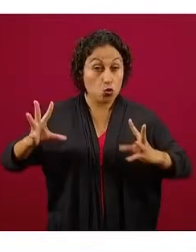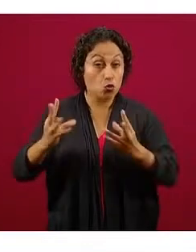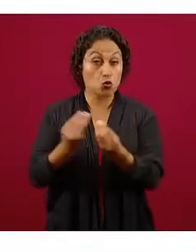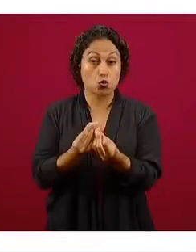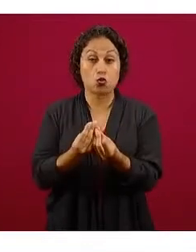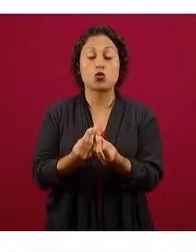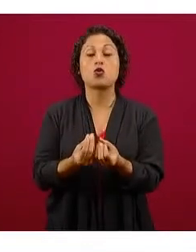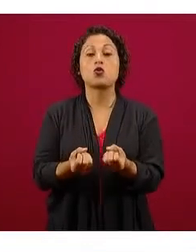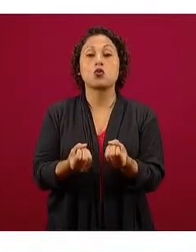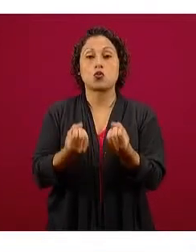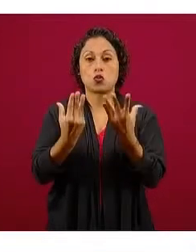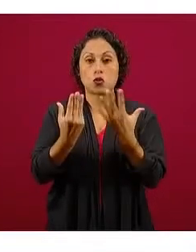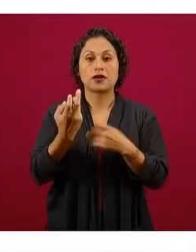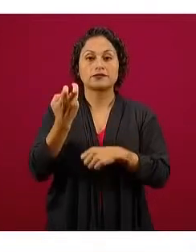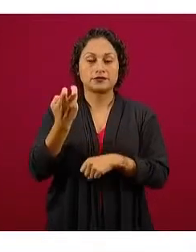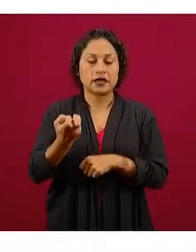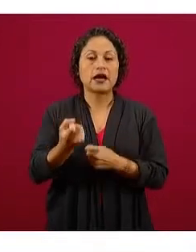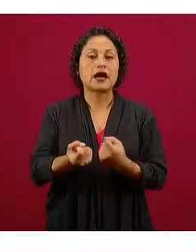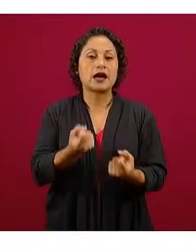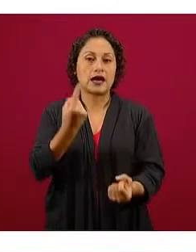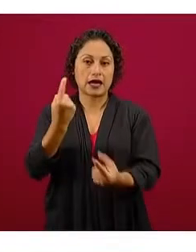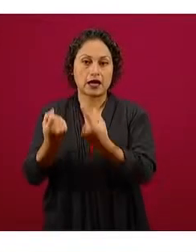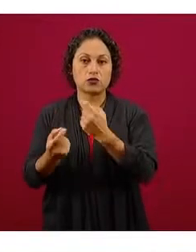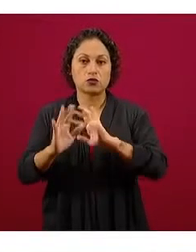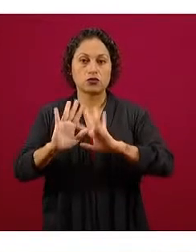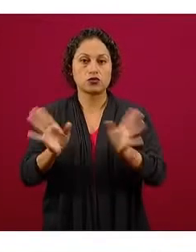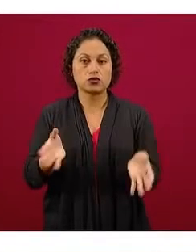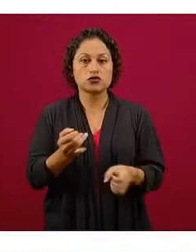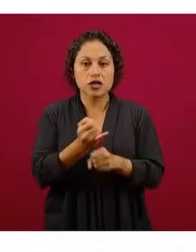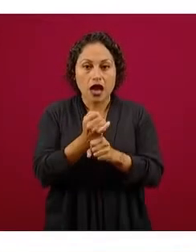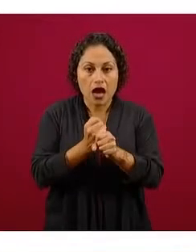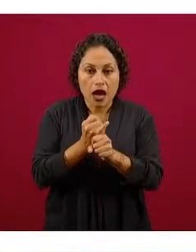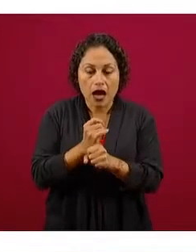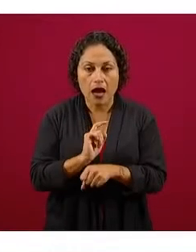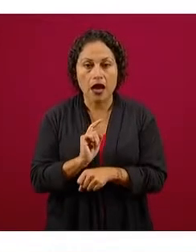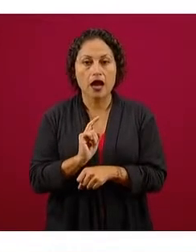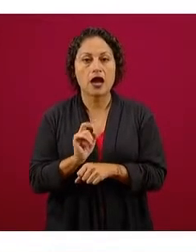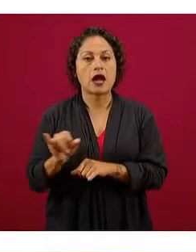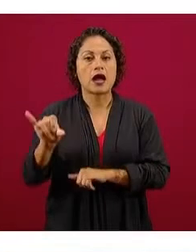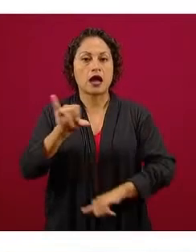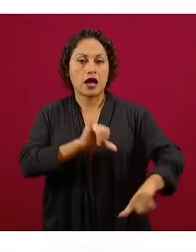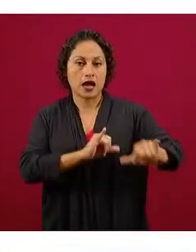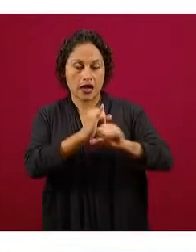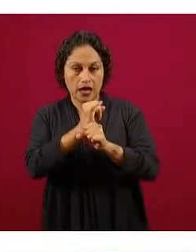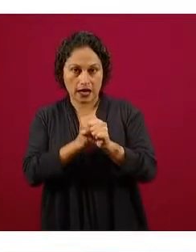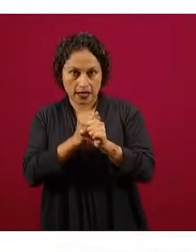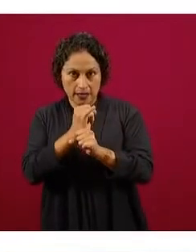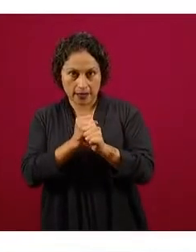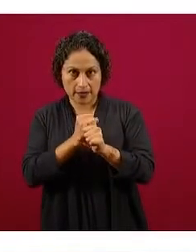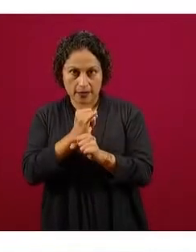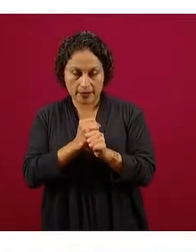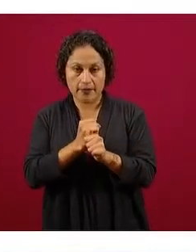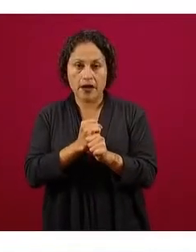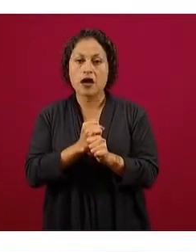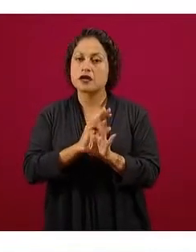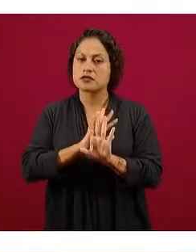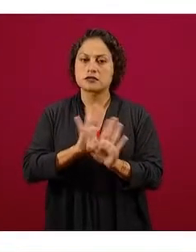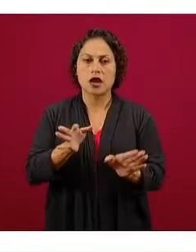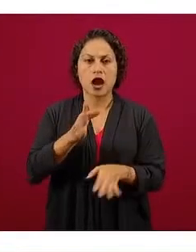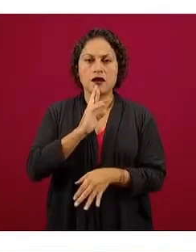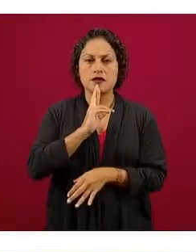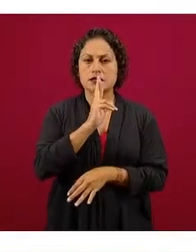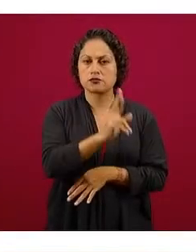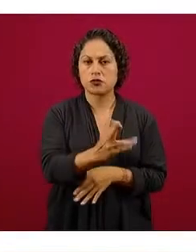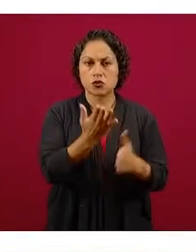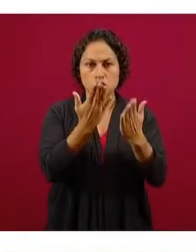inclusive todos aquellos que han salido ya negativos a una prueba de virus SARS-CoV-2, pero que en su momento